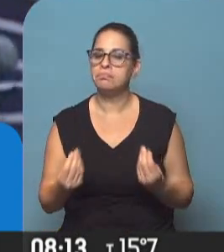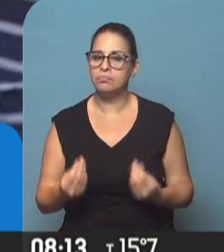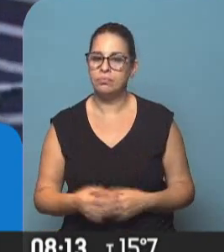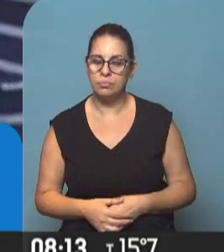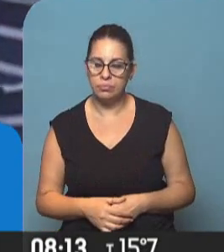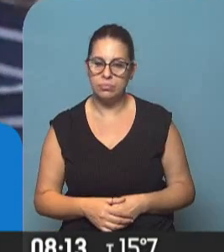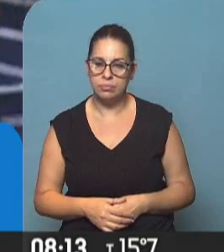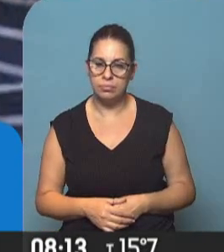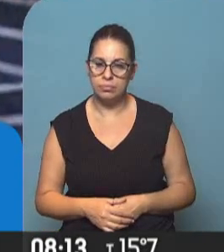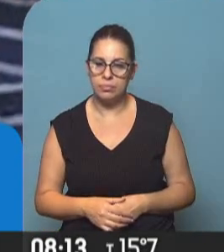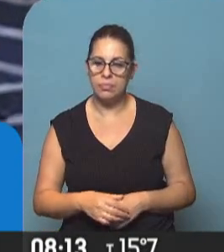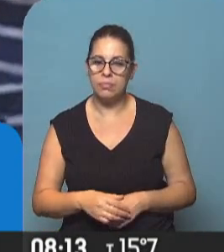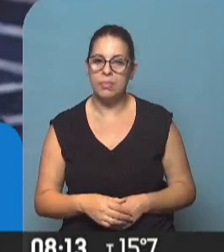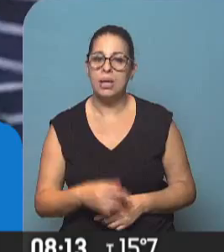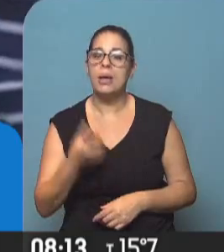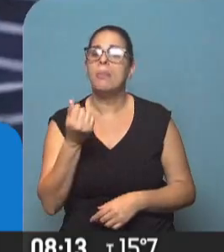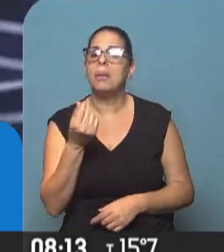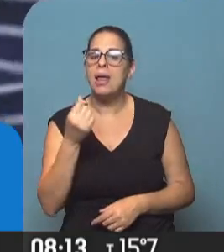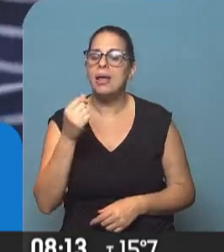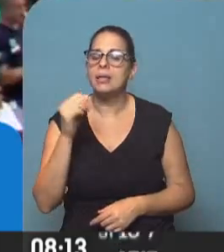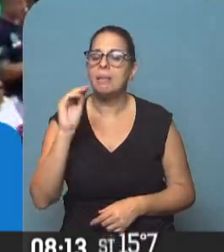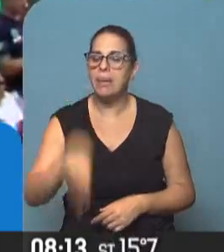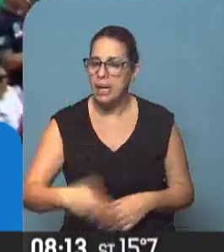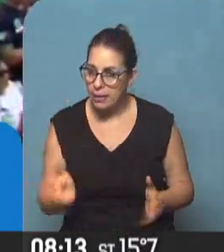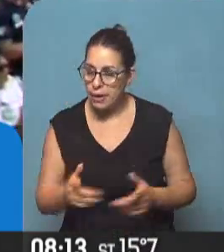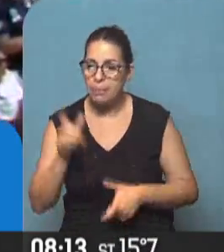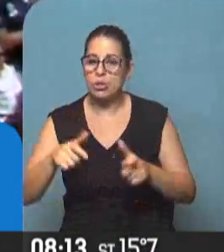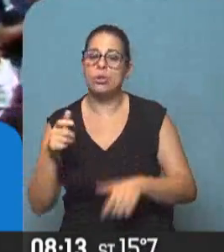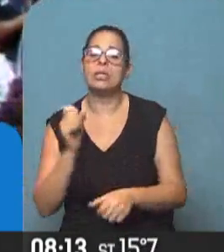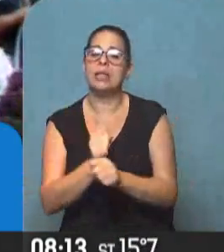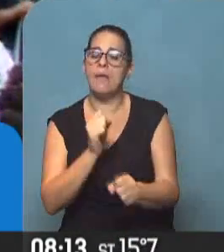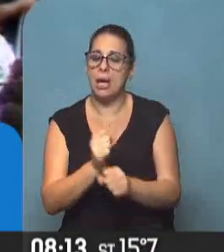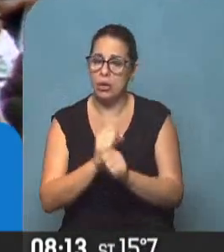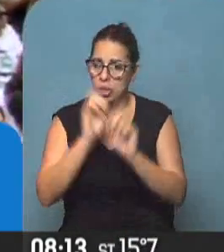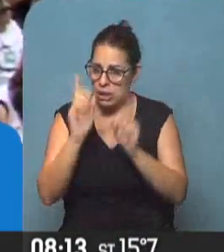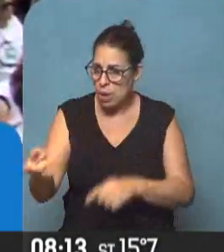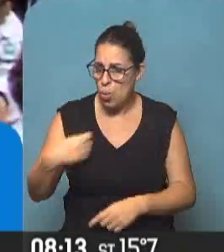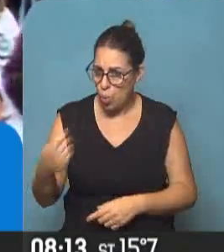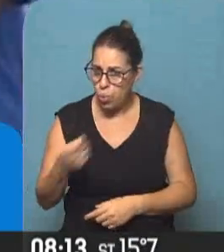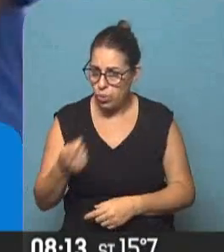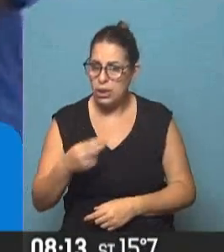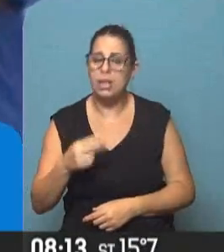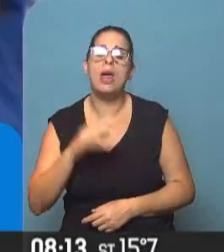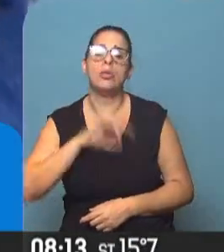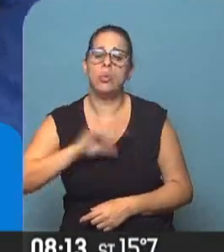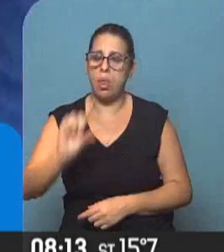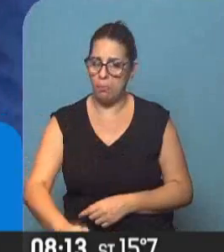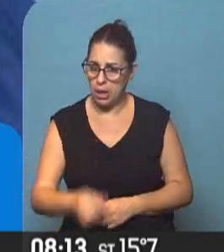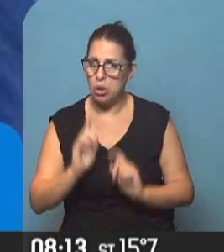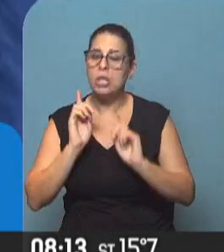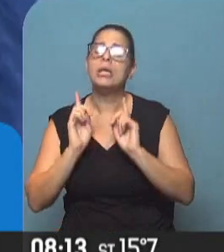perder el poder adquisitivo de trabajadores y de jubilados. Es